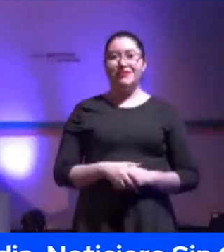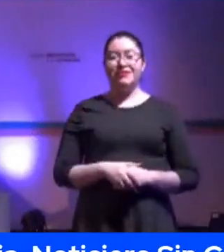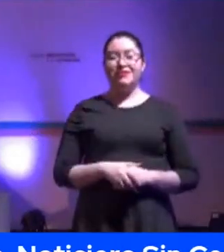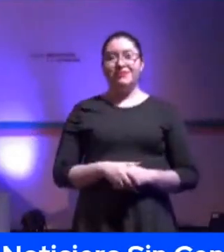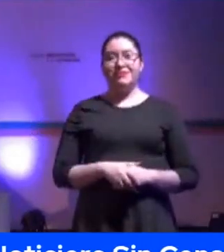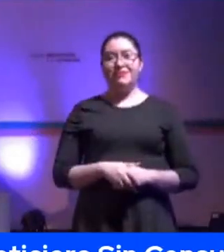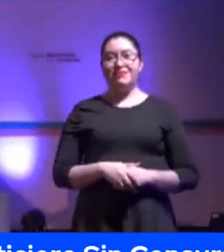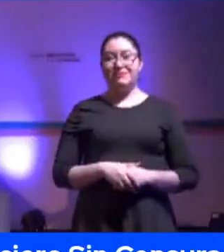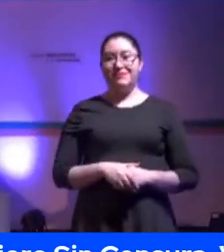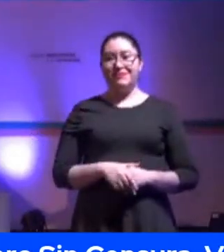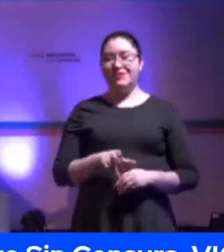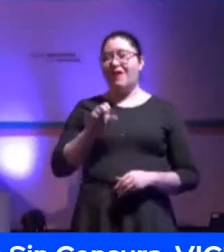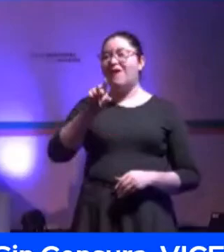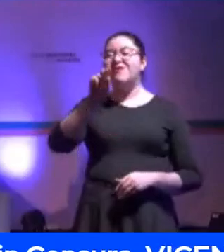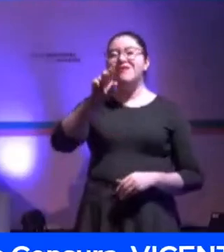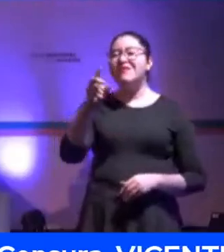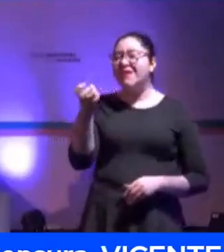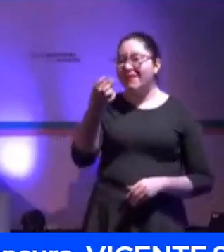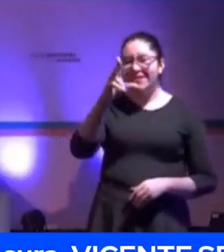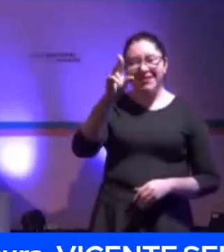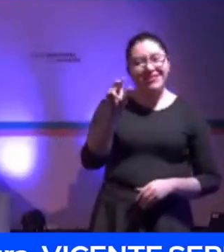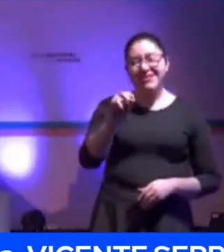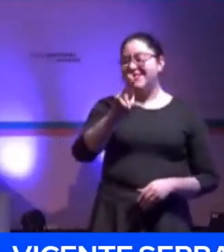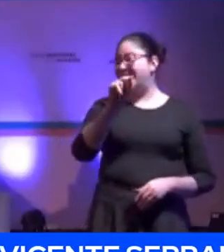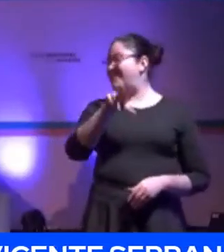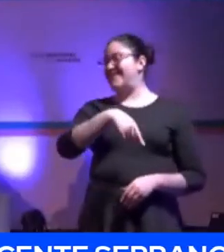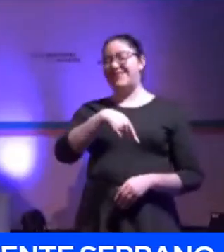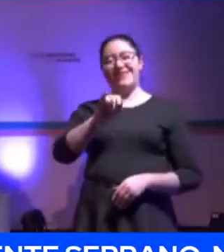No, esos golfos no.